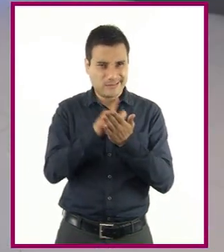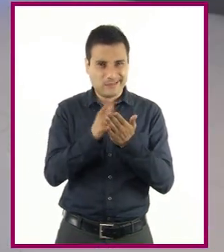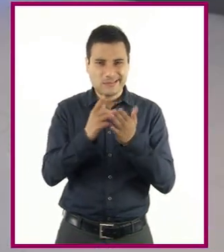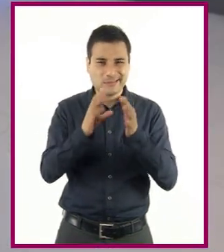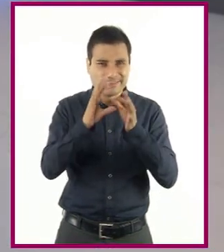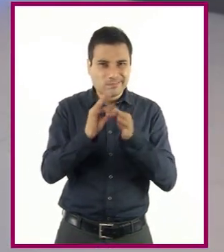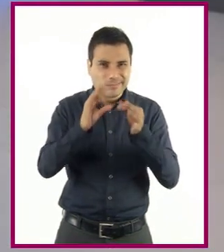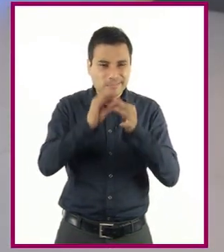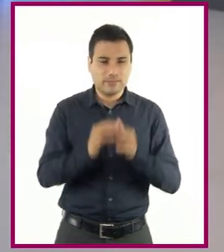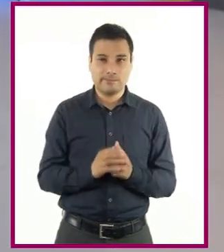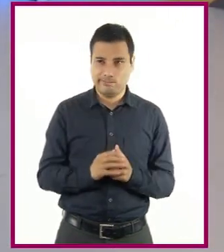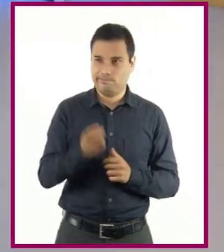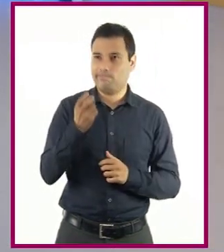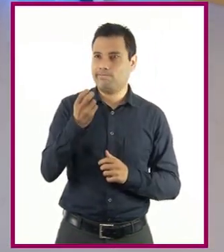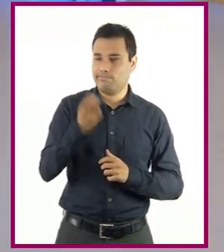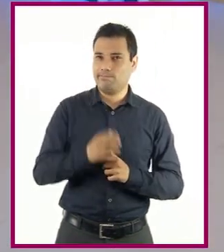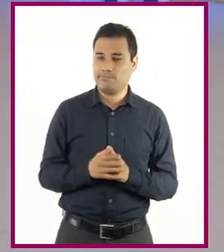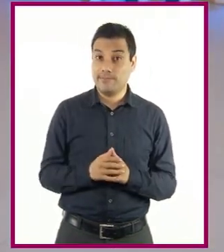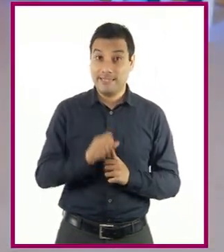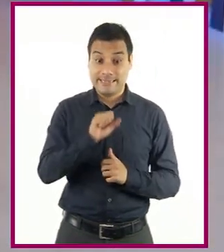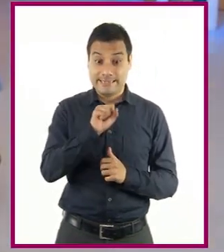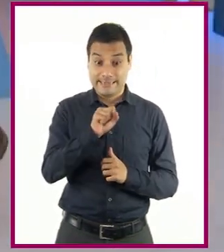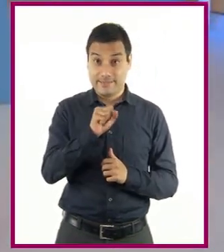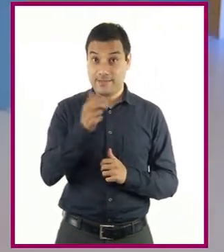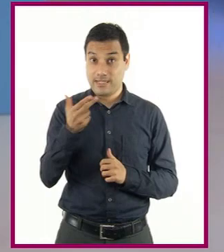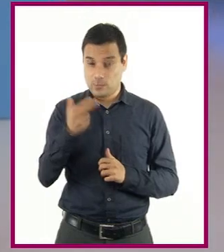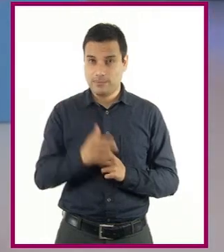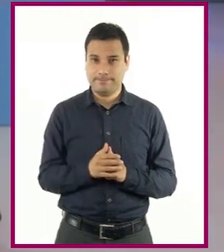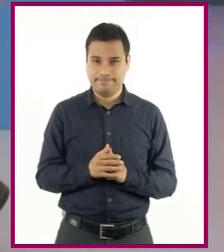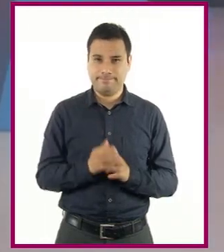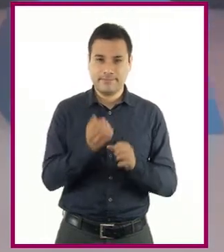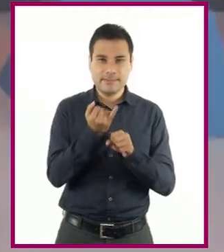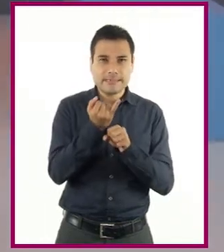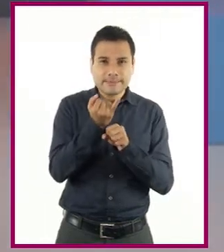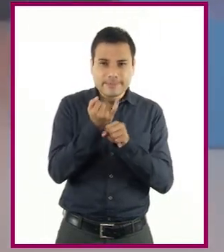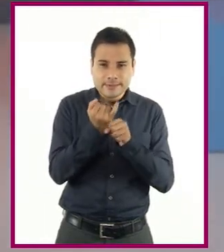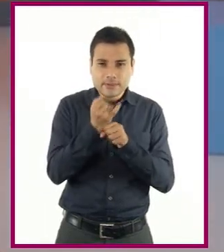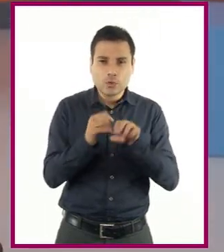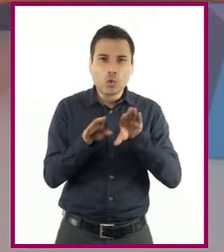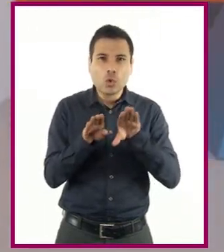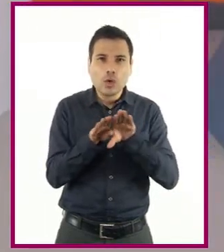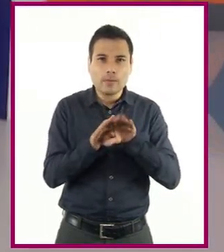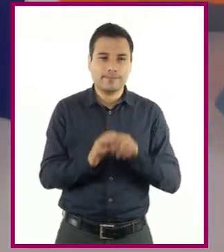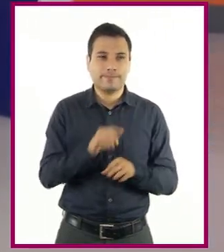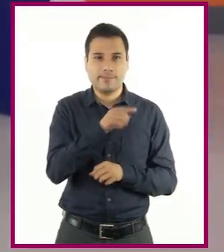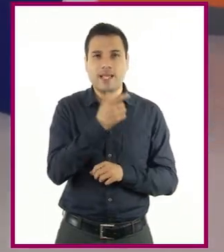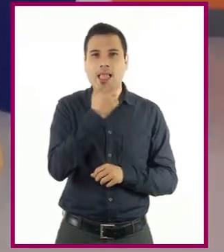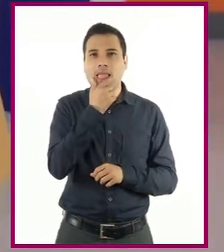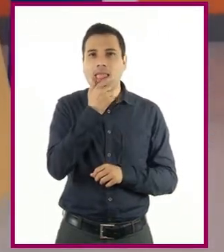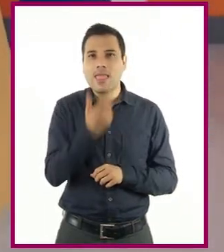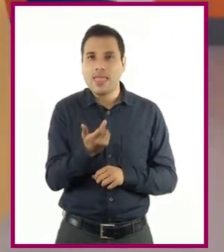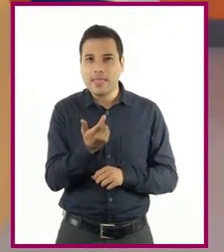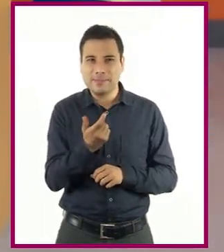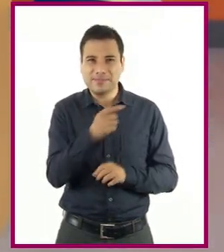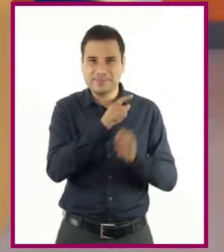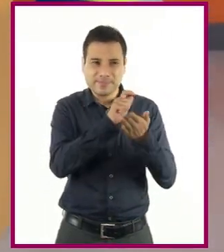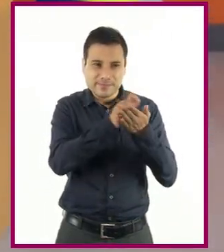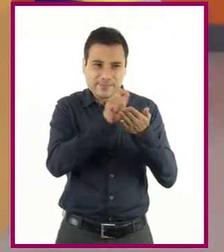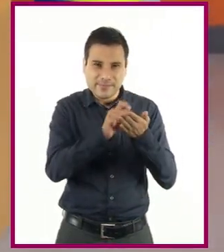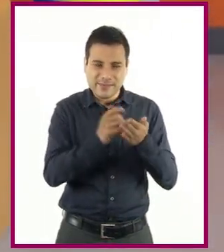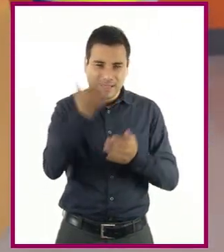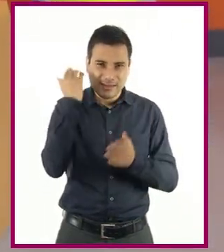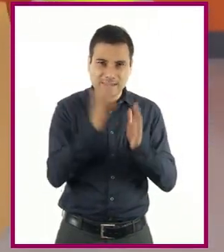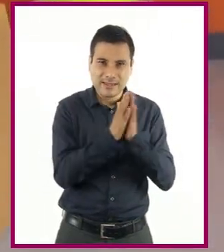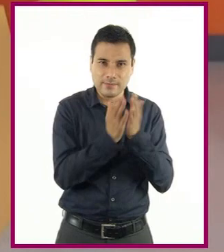Como lo mencionó profesor, Stephen Hawking tomó los trabajos de Albert Einstein como base y desarrolló teorías muy complejas